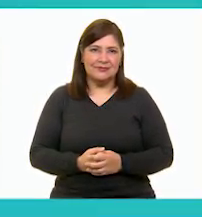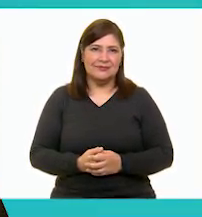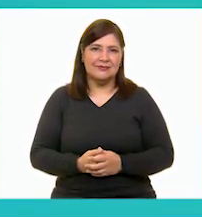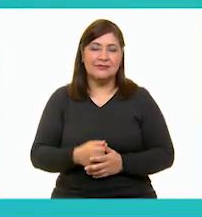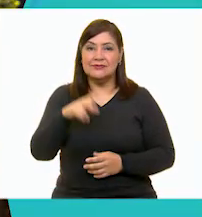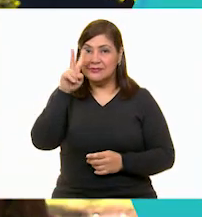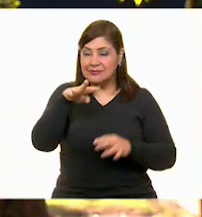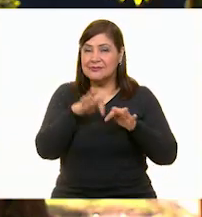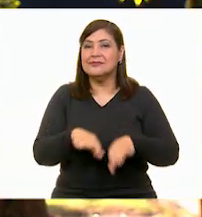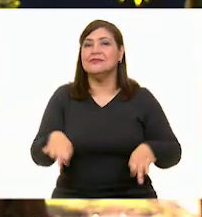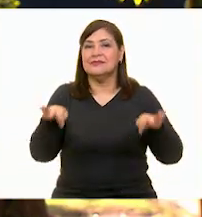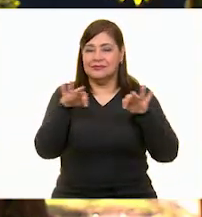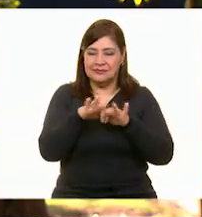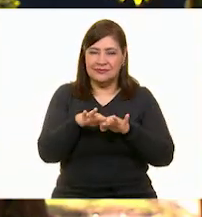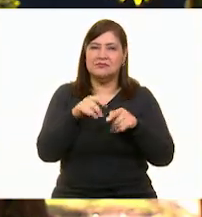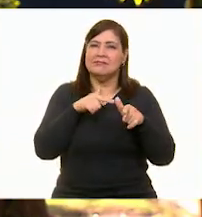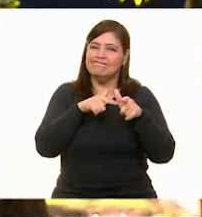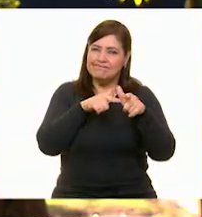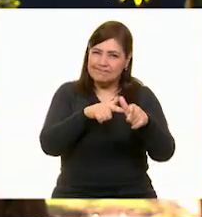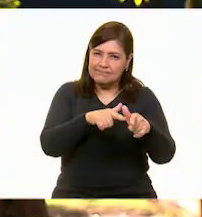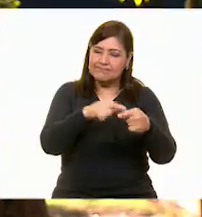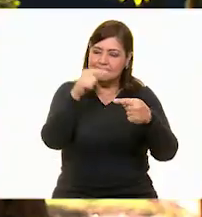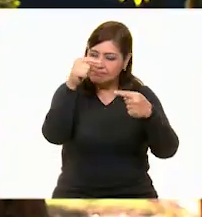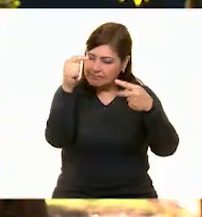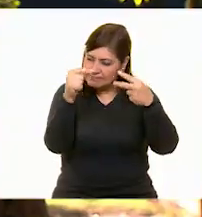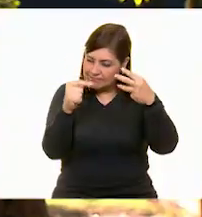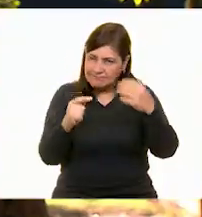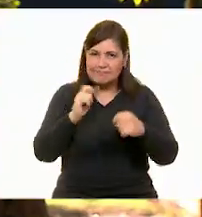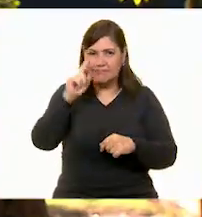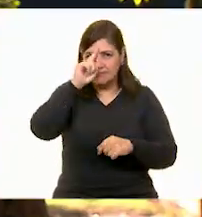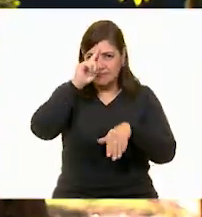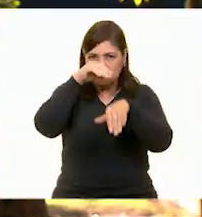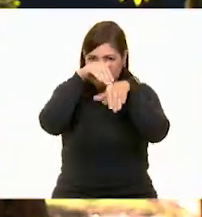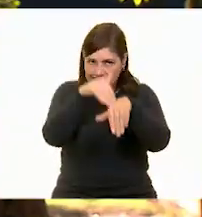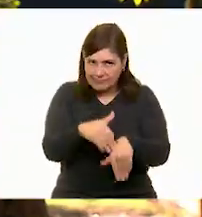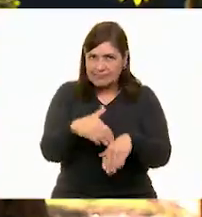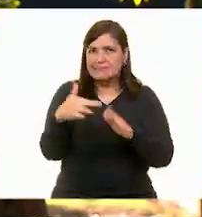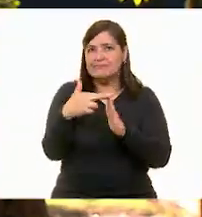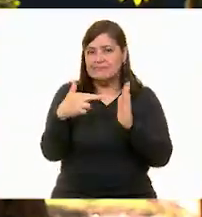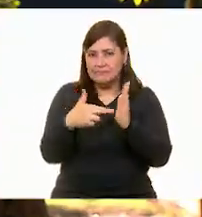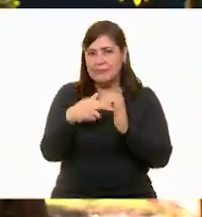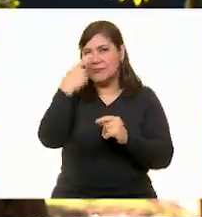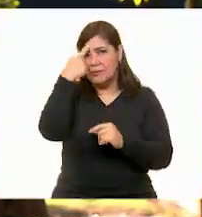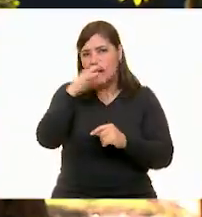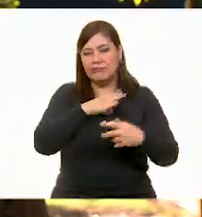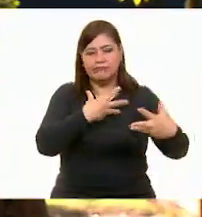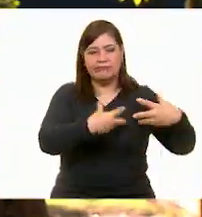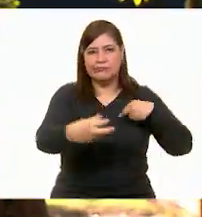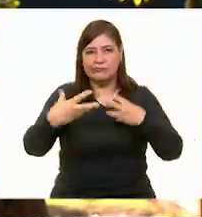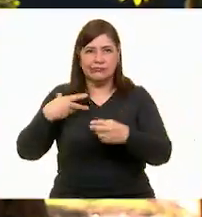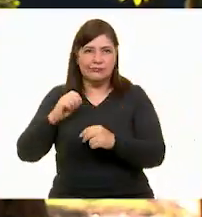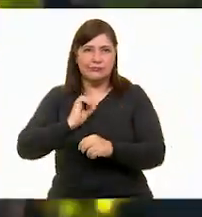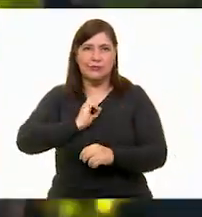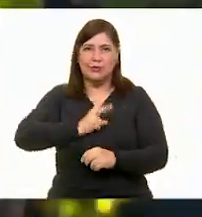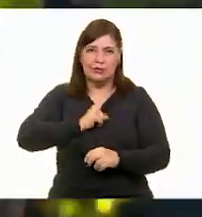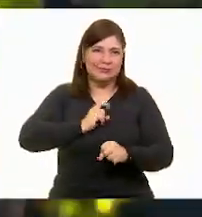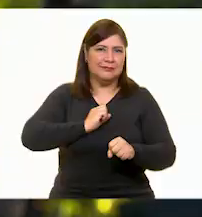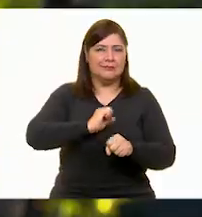Es muy importante continuar con las recomendaciones para evitar contagios de COVID.